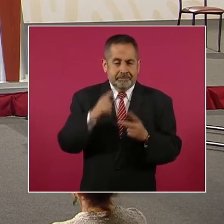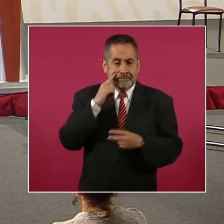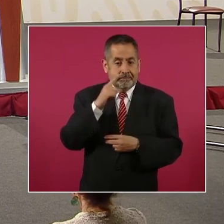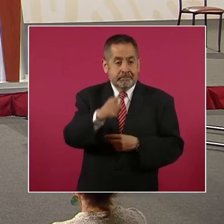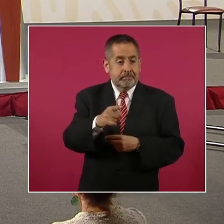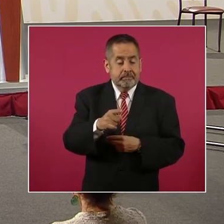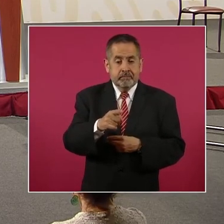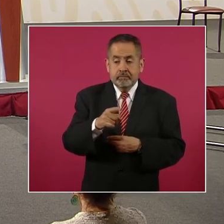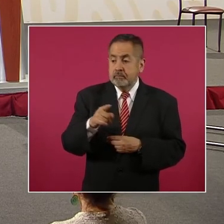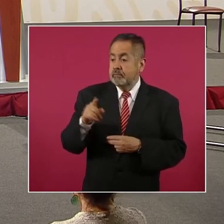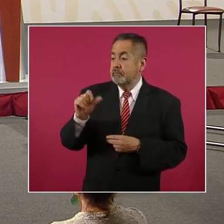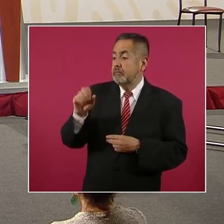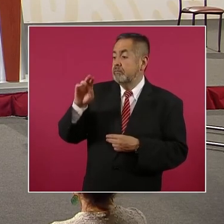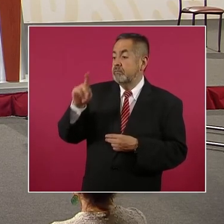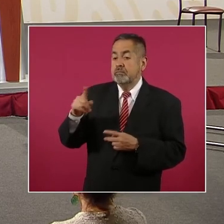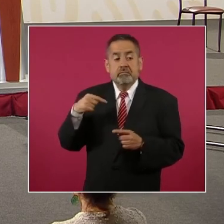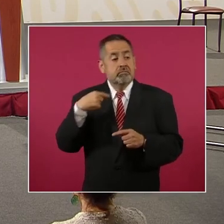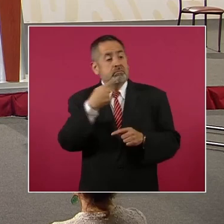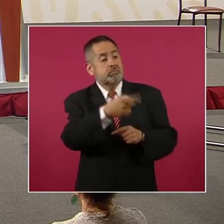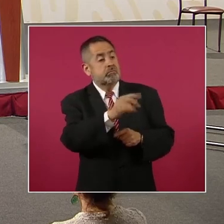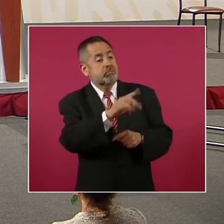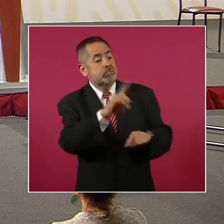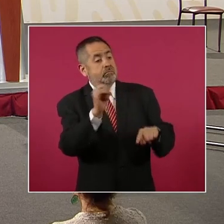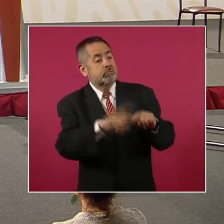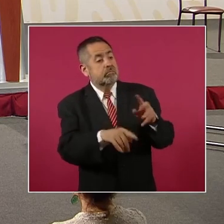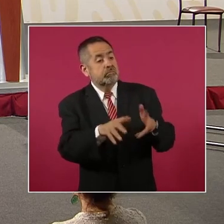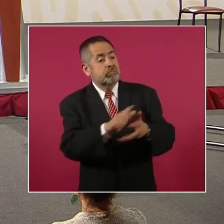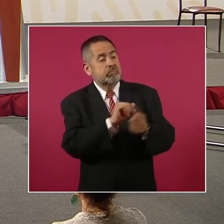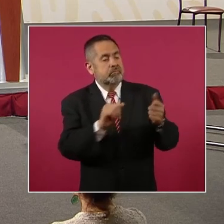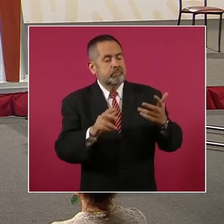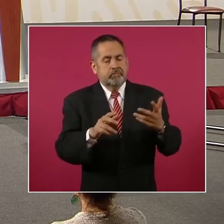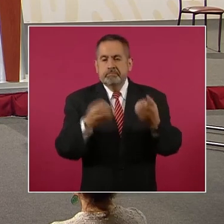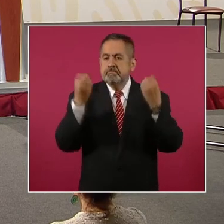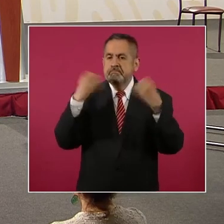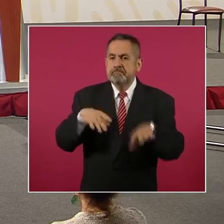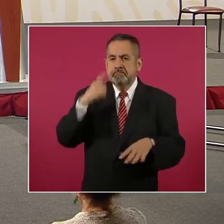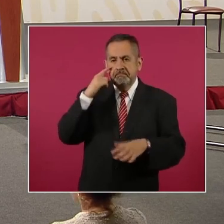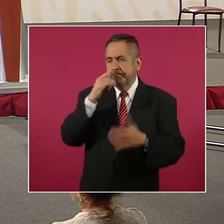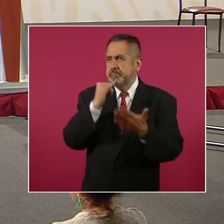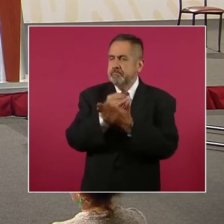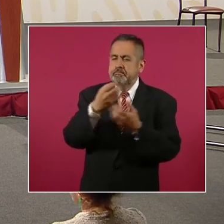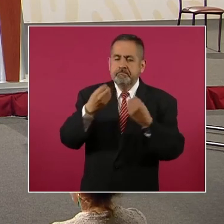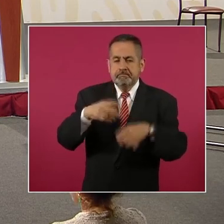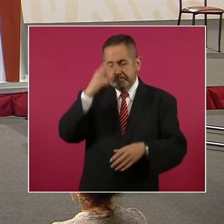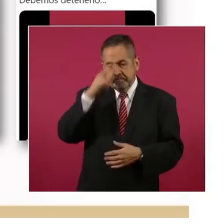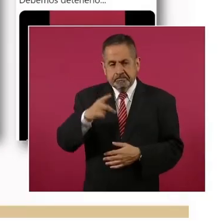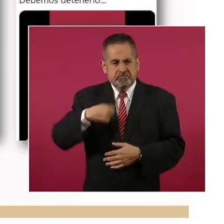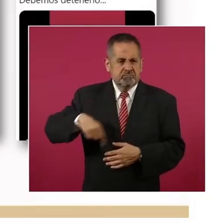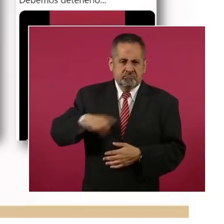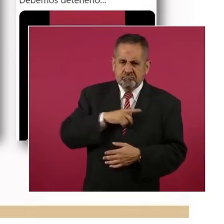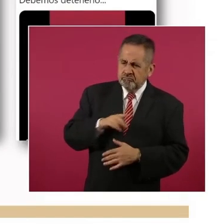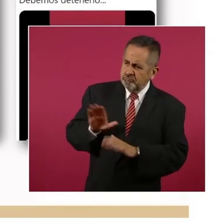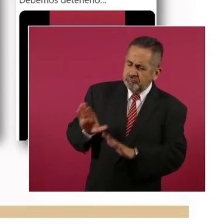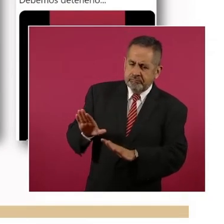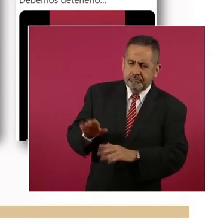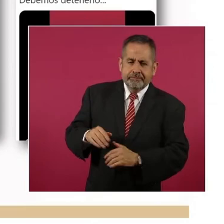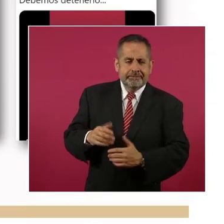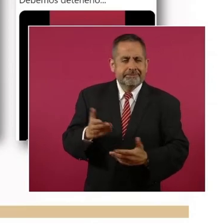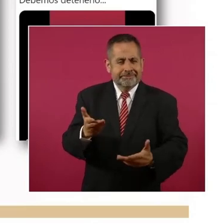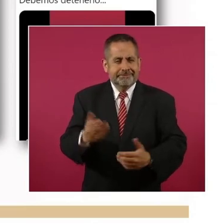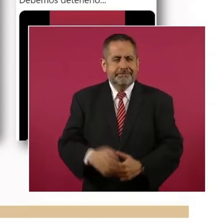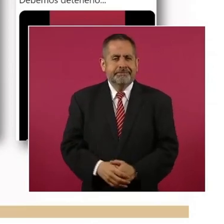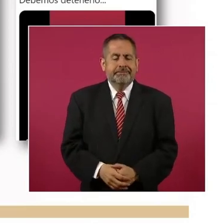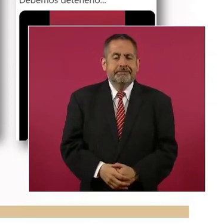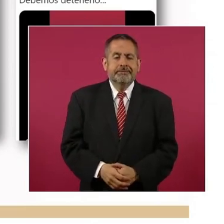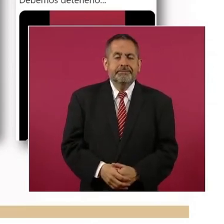y destrucción inminente del INE, de la democracia mexicana. Debemos detenerlo. Así se las gasta